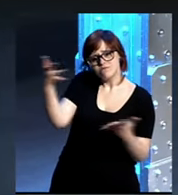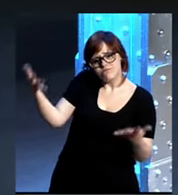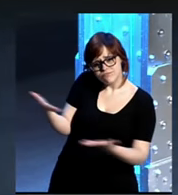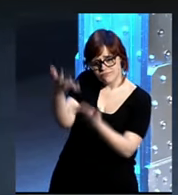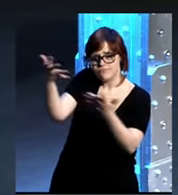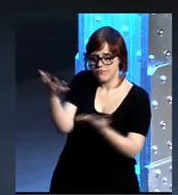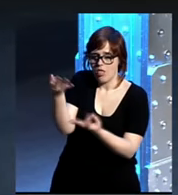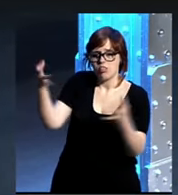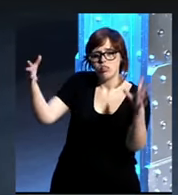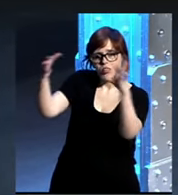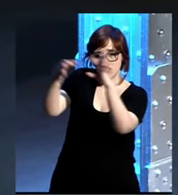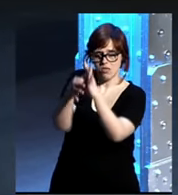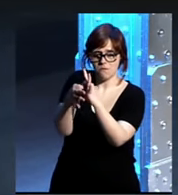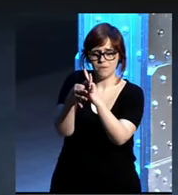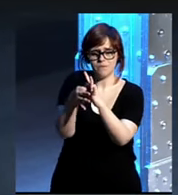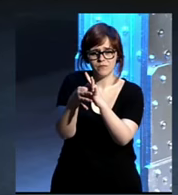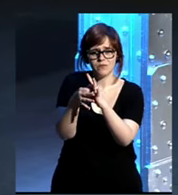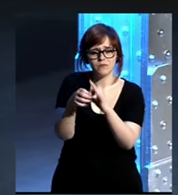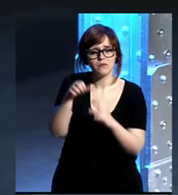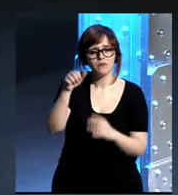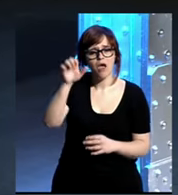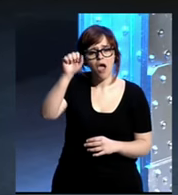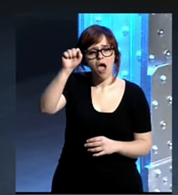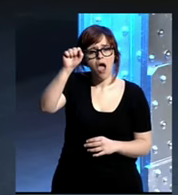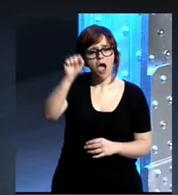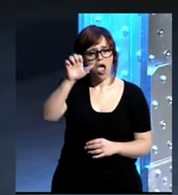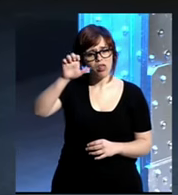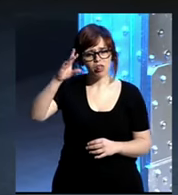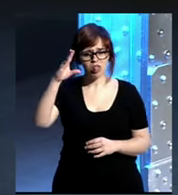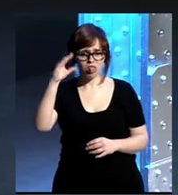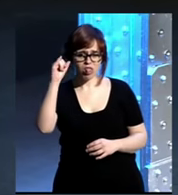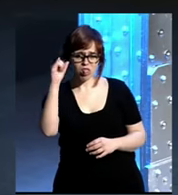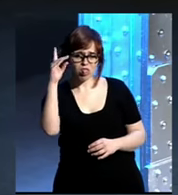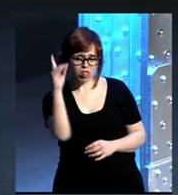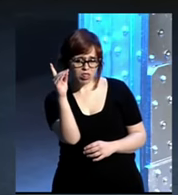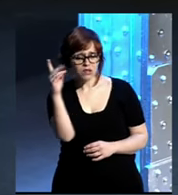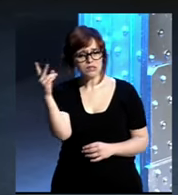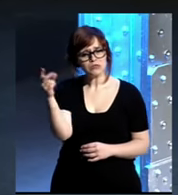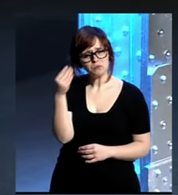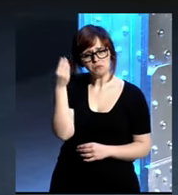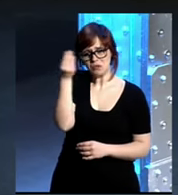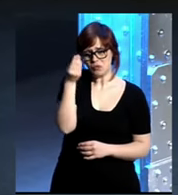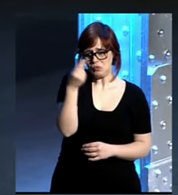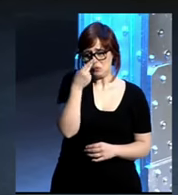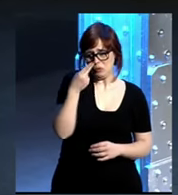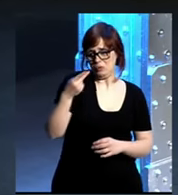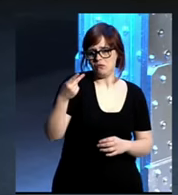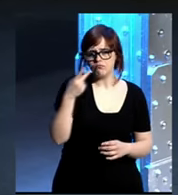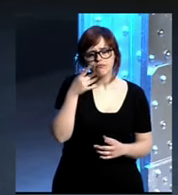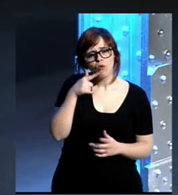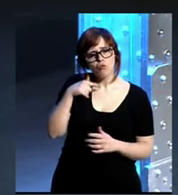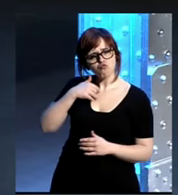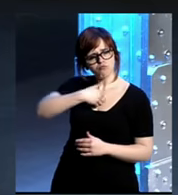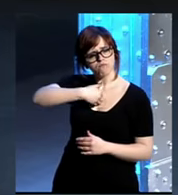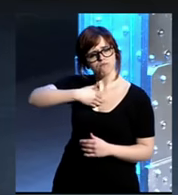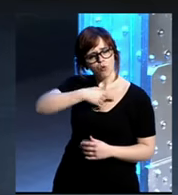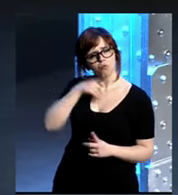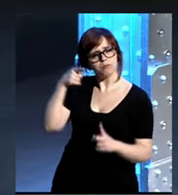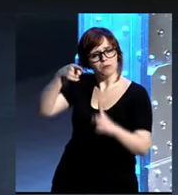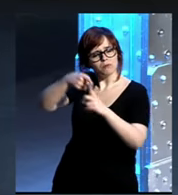consta que desde hace un año o dos tienen una figura para fomentar esto y para fomentar proyectos